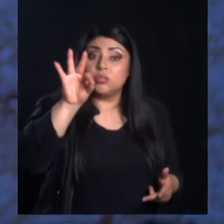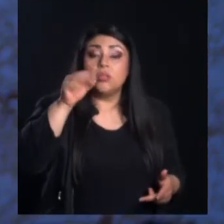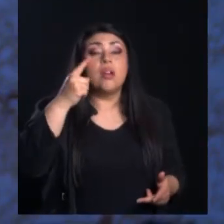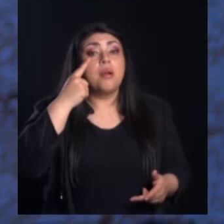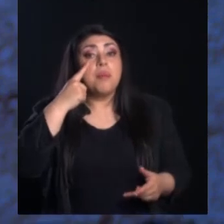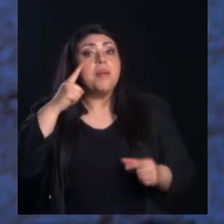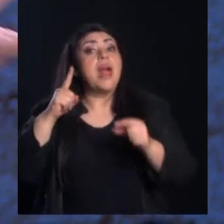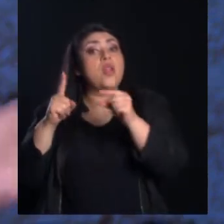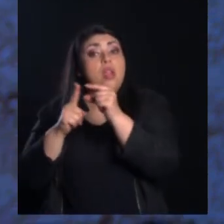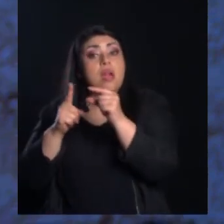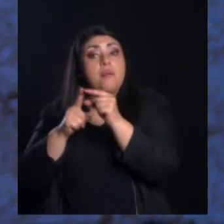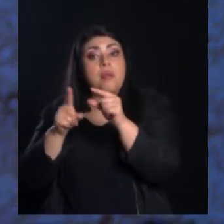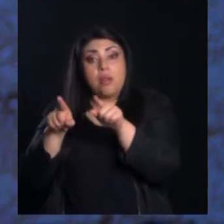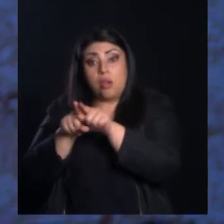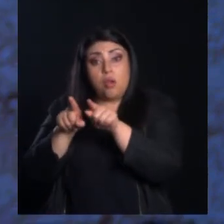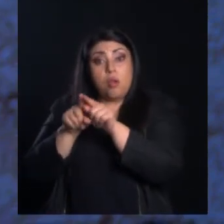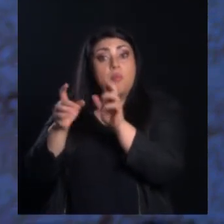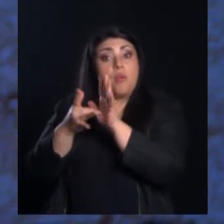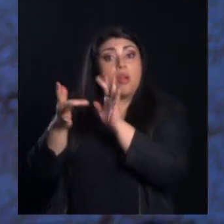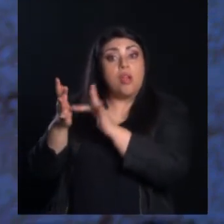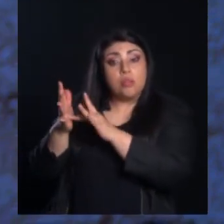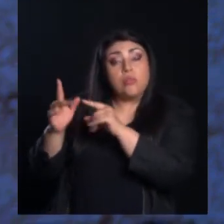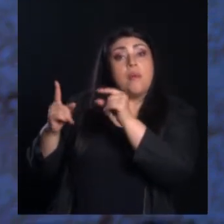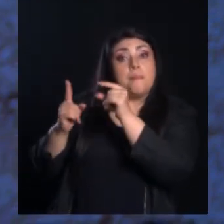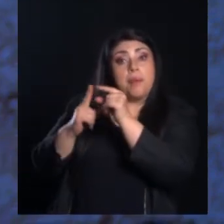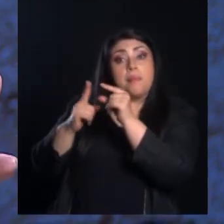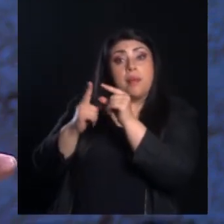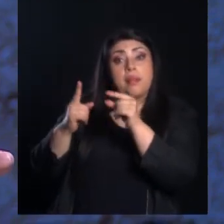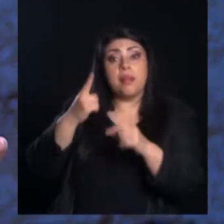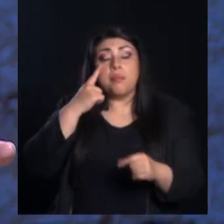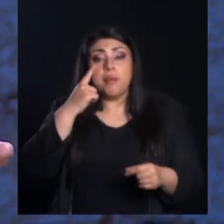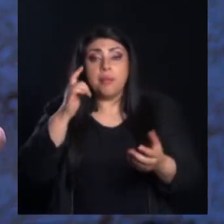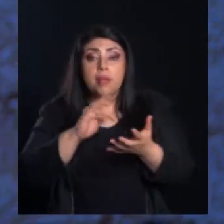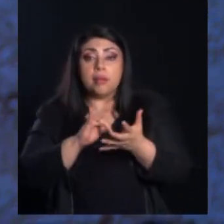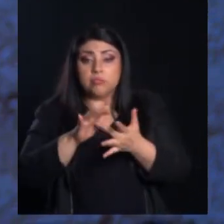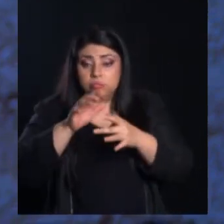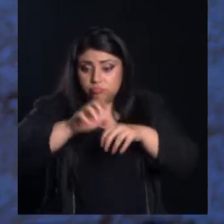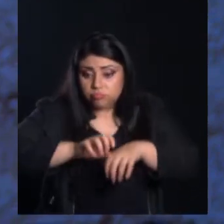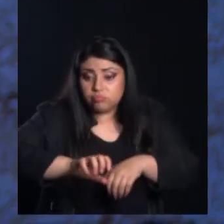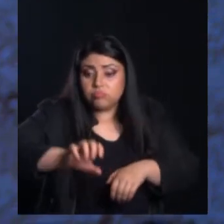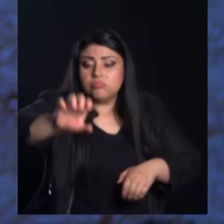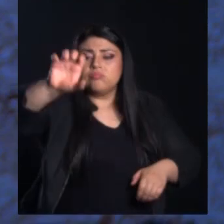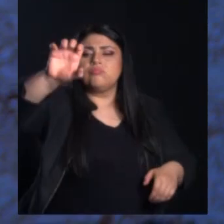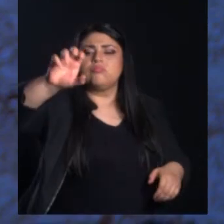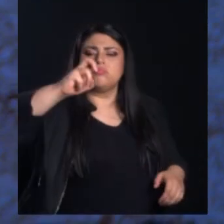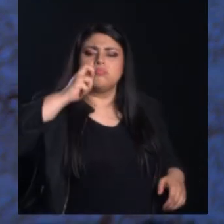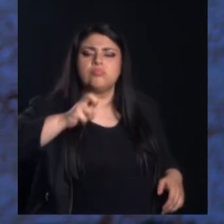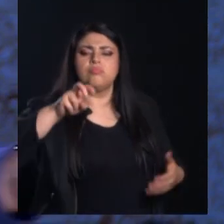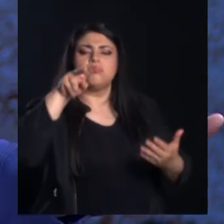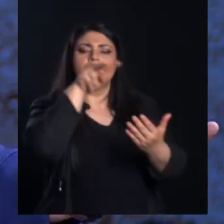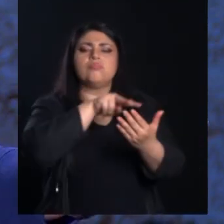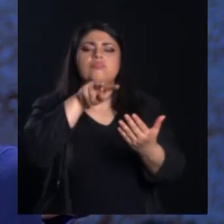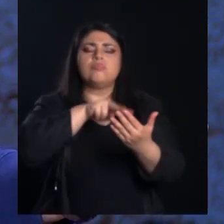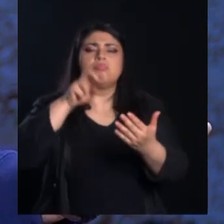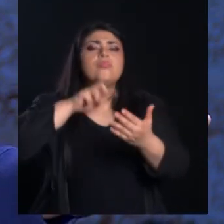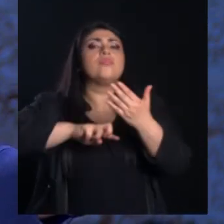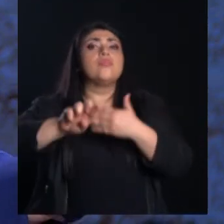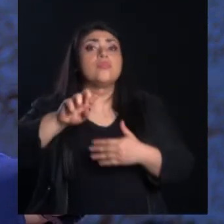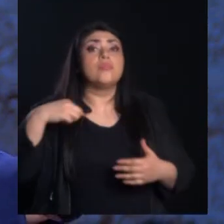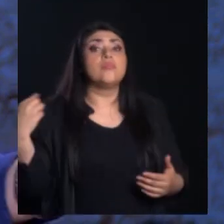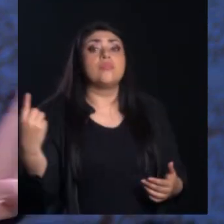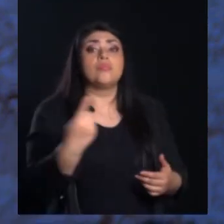así como había sobre jesús y jesús cuando abre dice guau esto está sobre mí y para estamos aquí reunidos